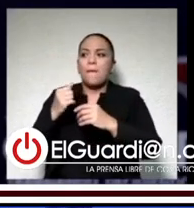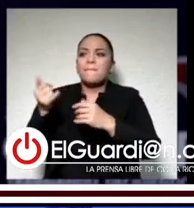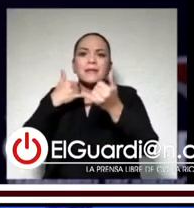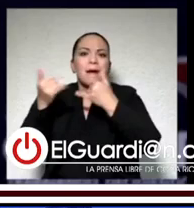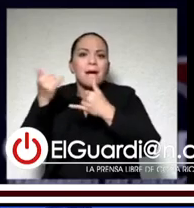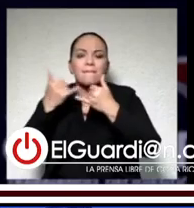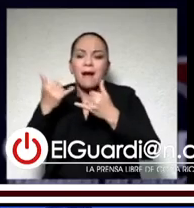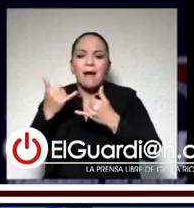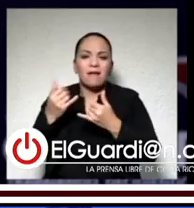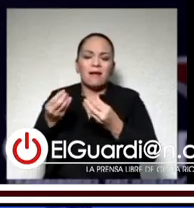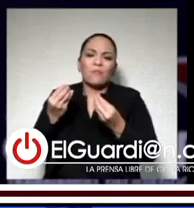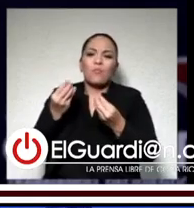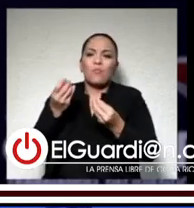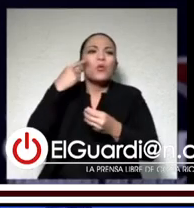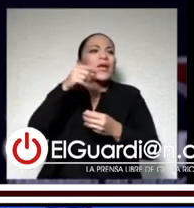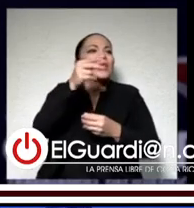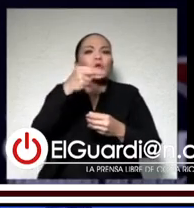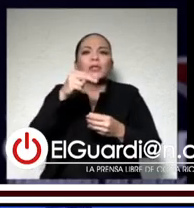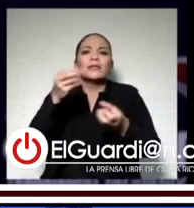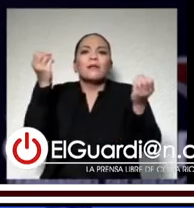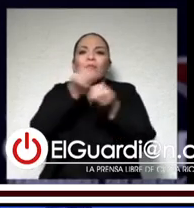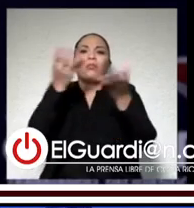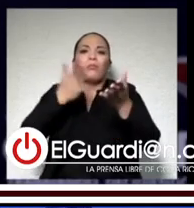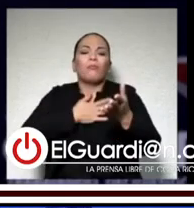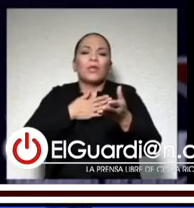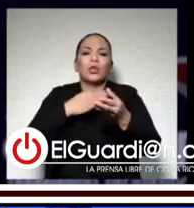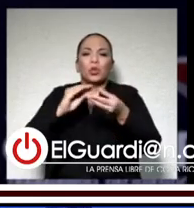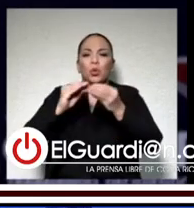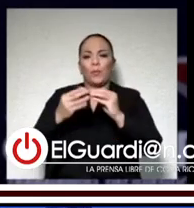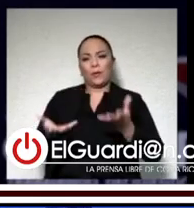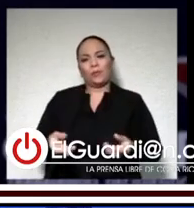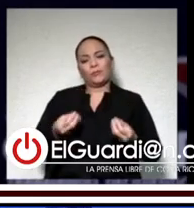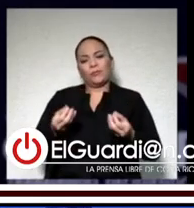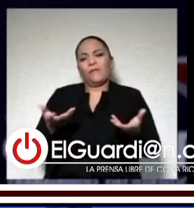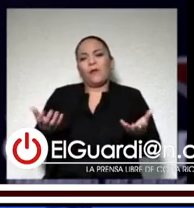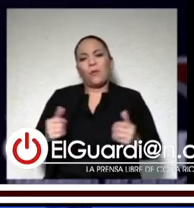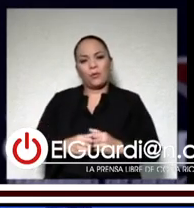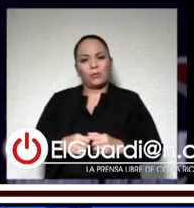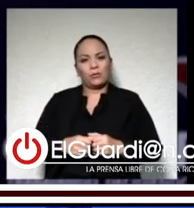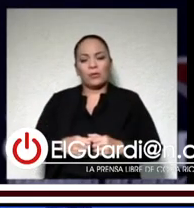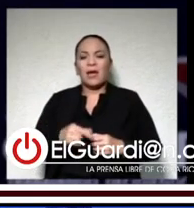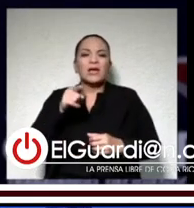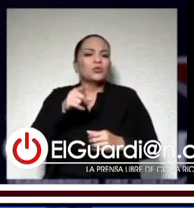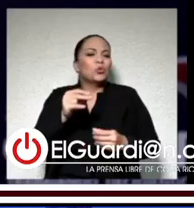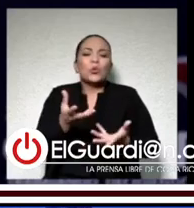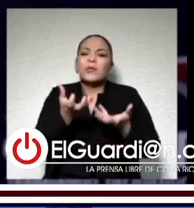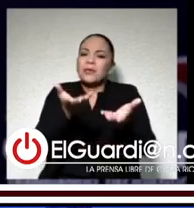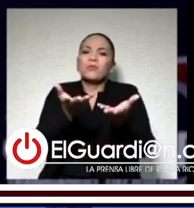enemigo, ni siquiera a este villano al que estoy increpando.